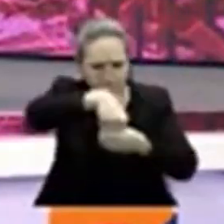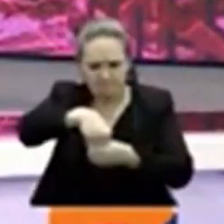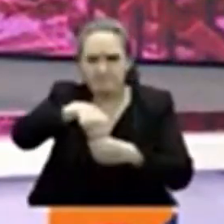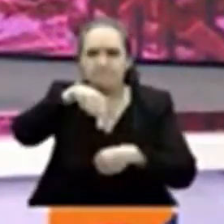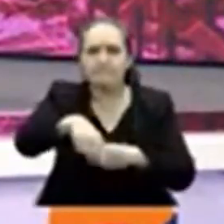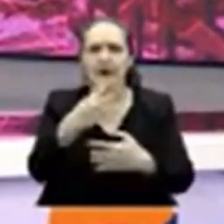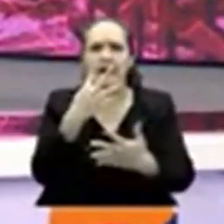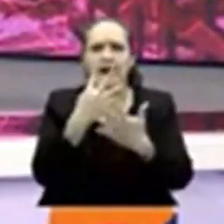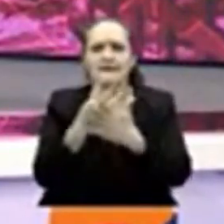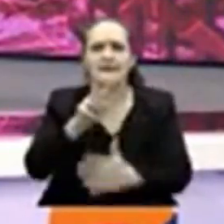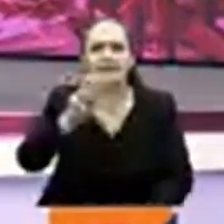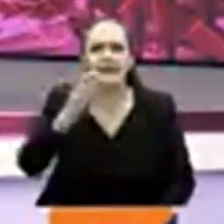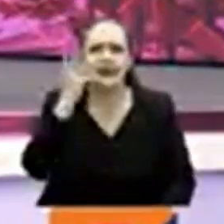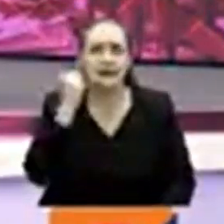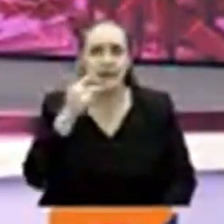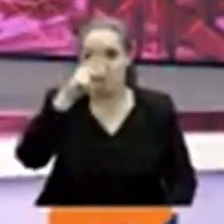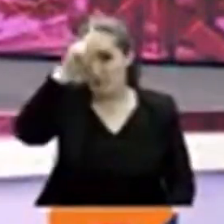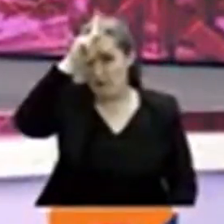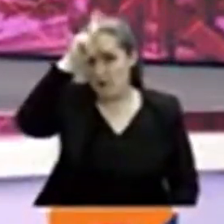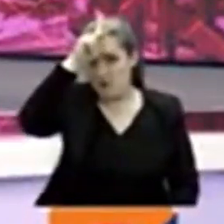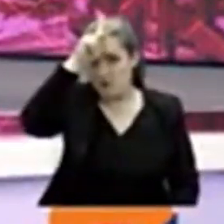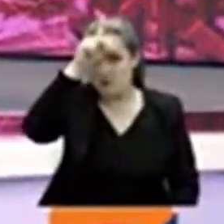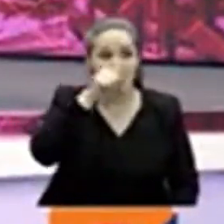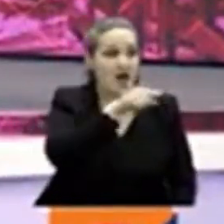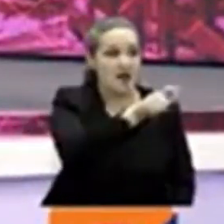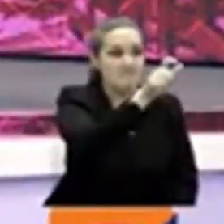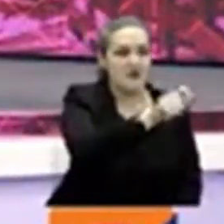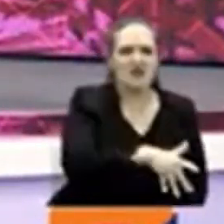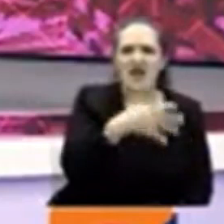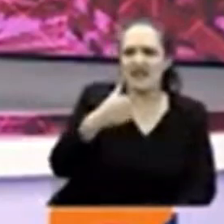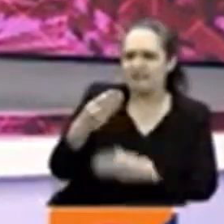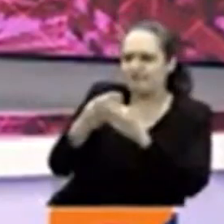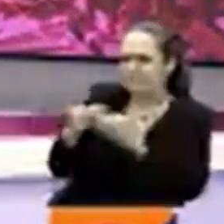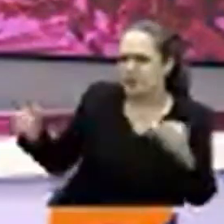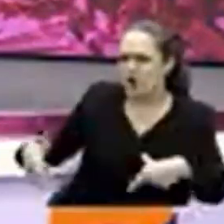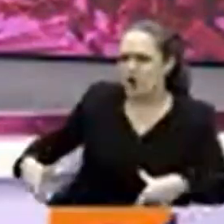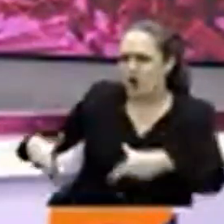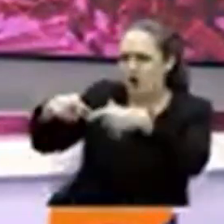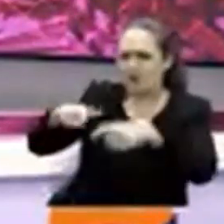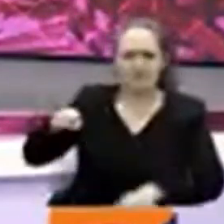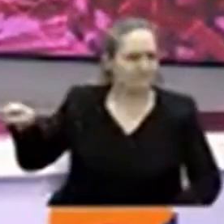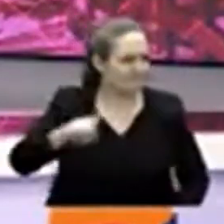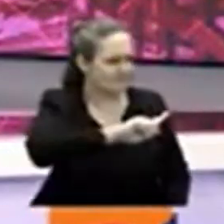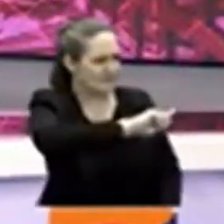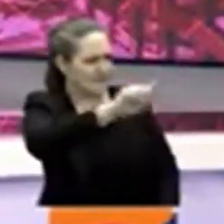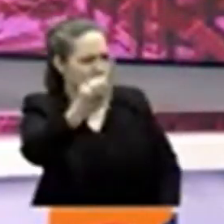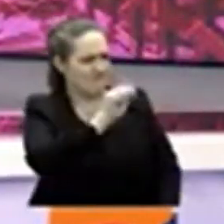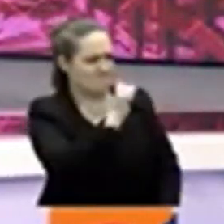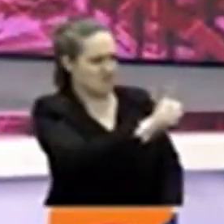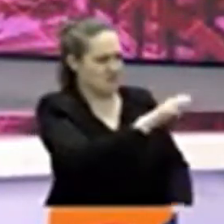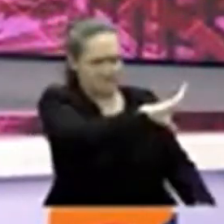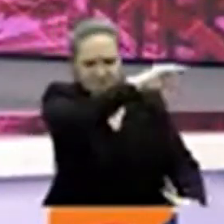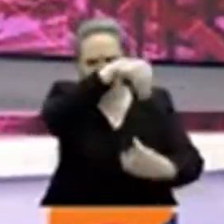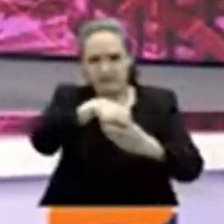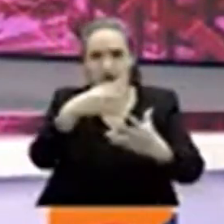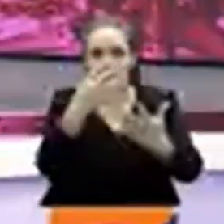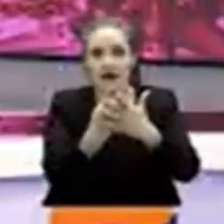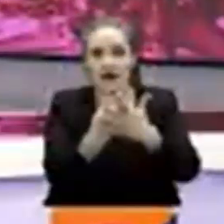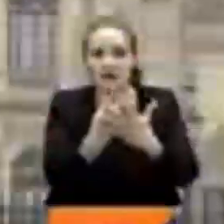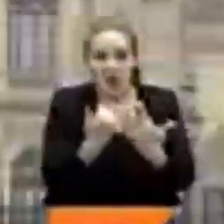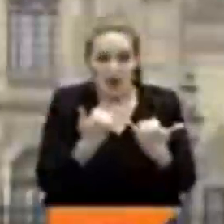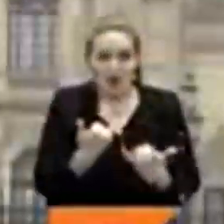y conspiración tras su fallido golpe de Estado. La nueva presidenta Dina Boluarte no descartó elecciones